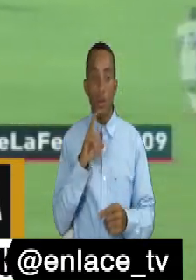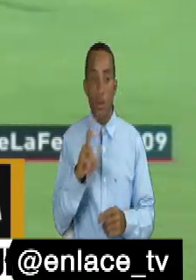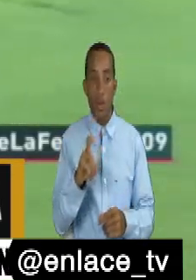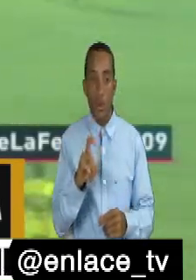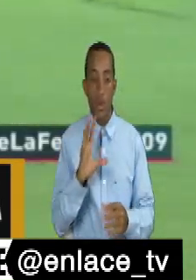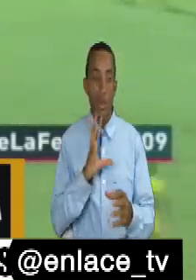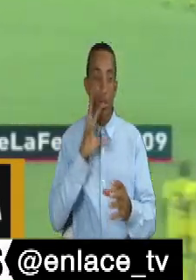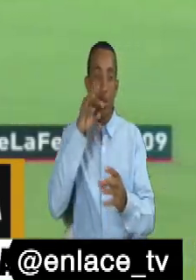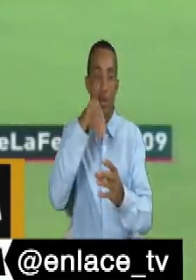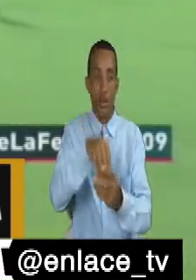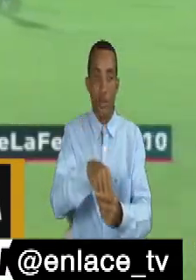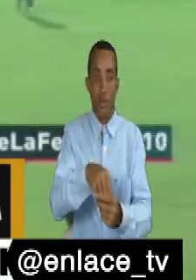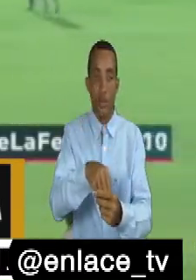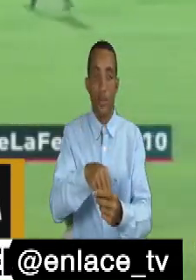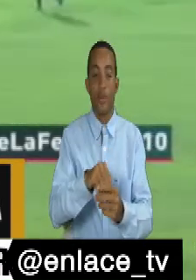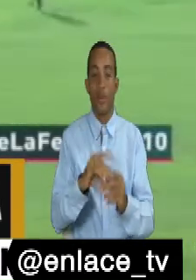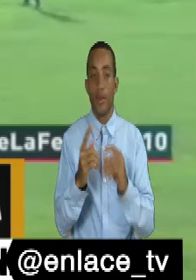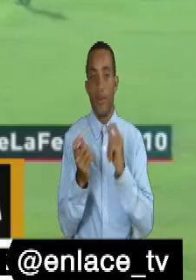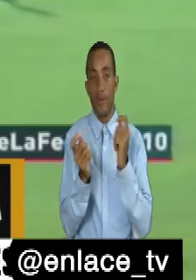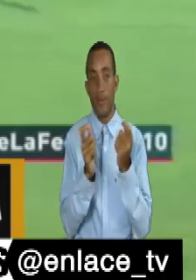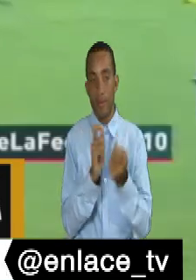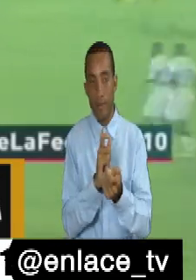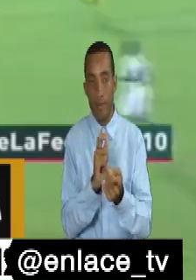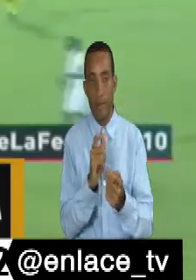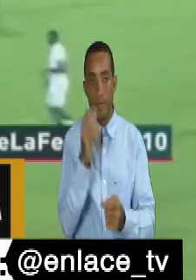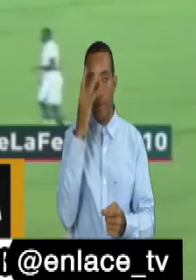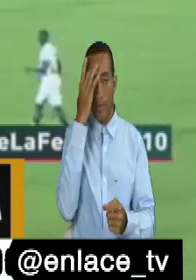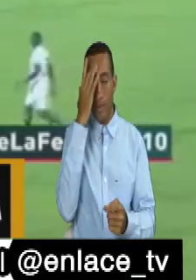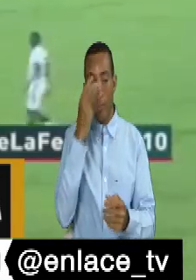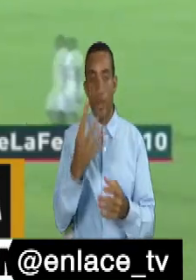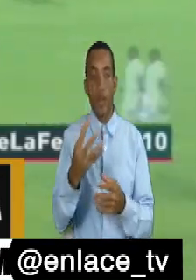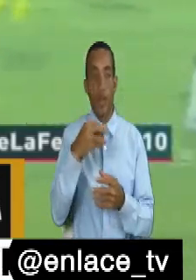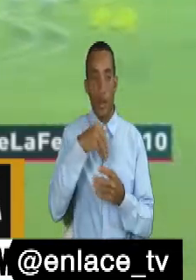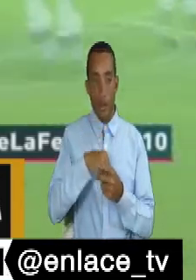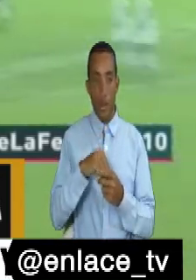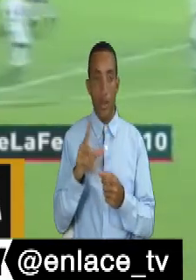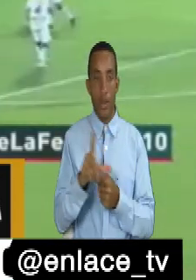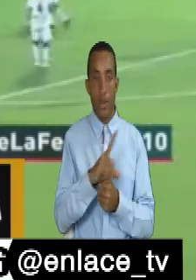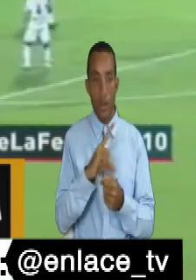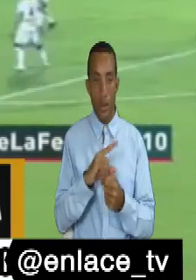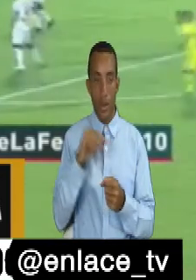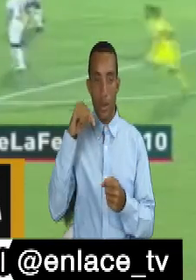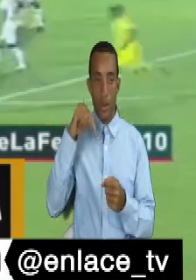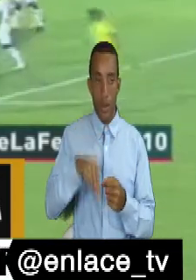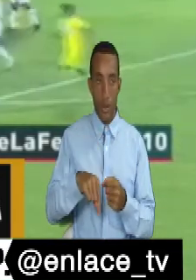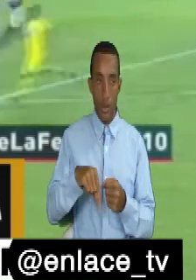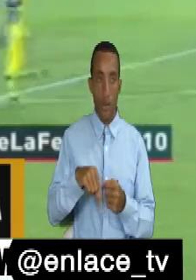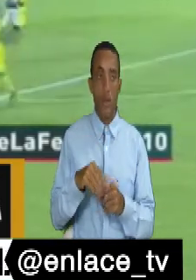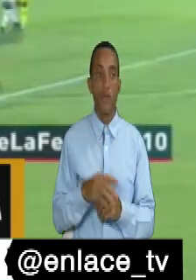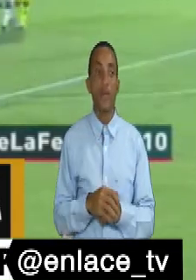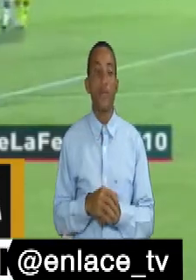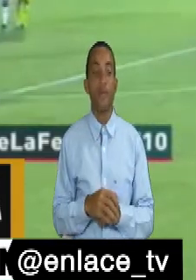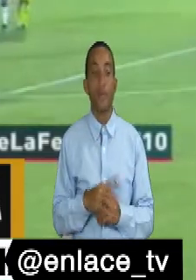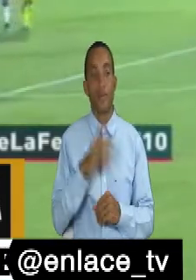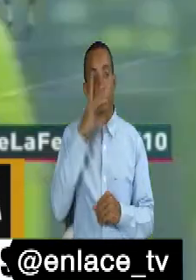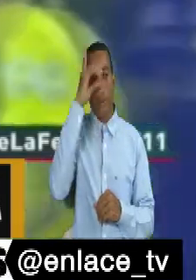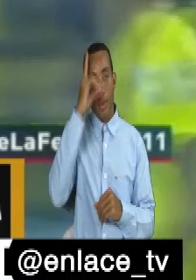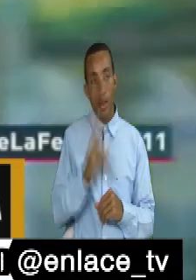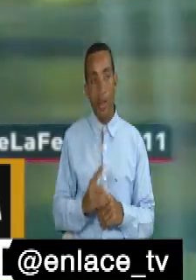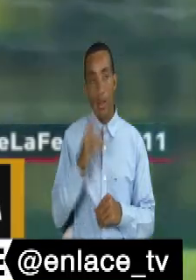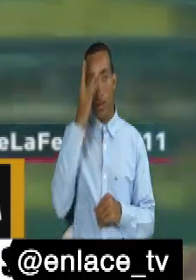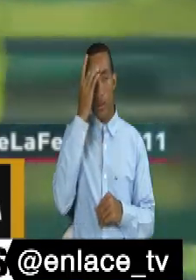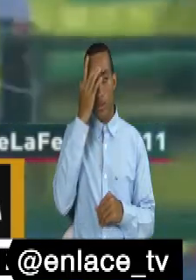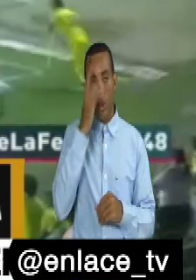de visitante fue modificado para cumplirse en condición de local en el estadio Daniel Villa Zapata. Esta decisión se tomó luego de que el